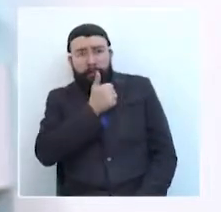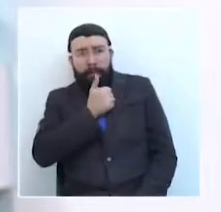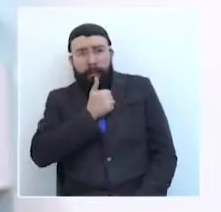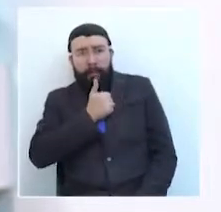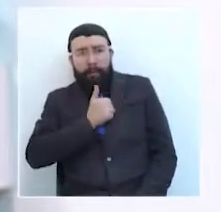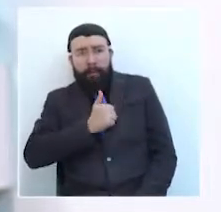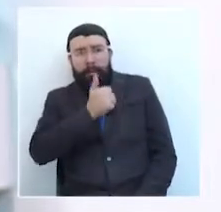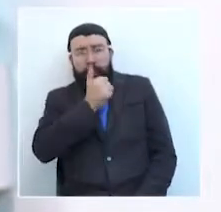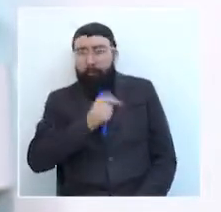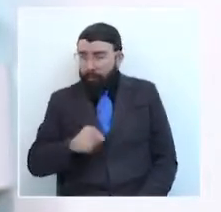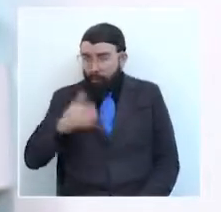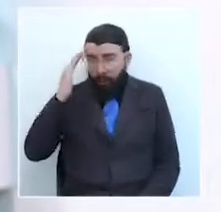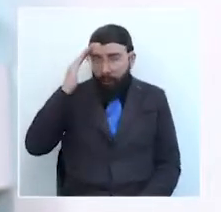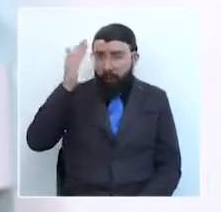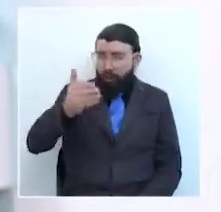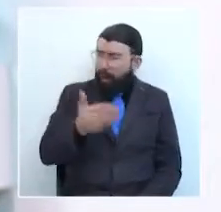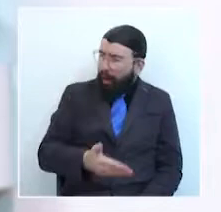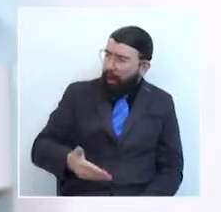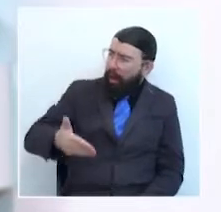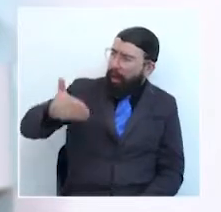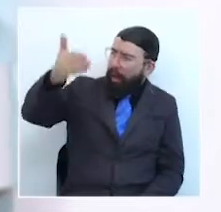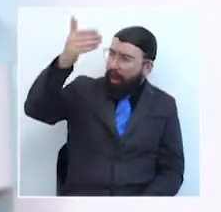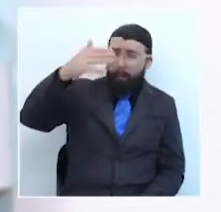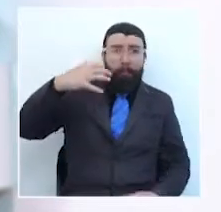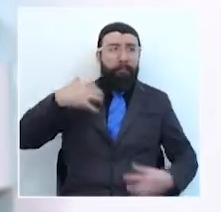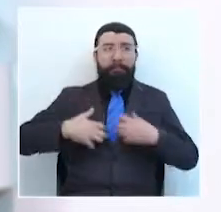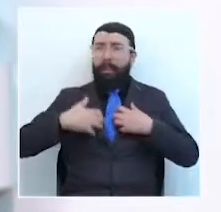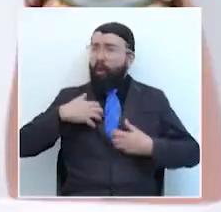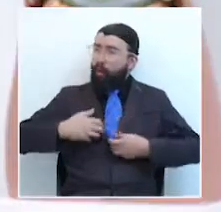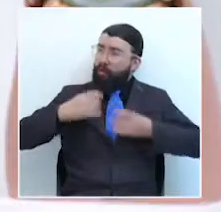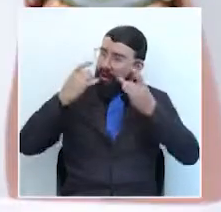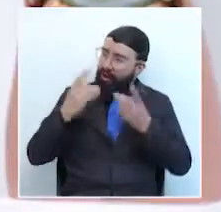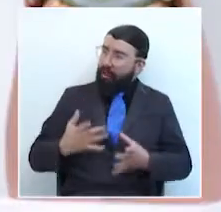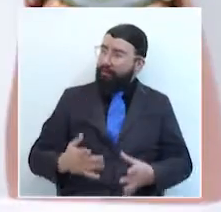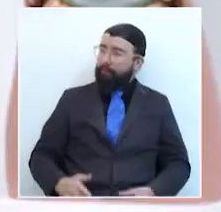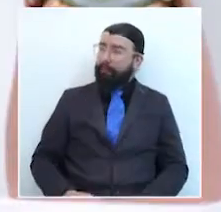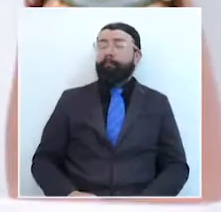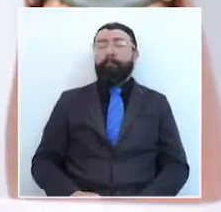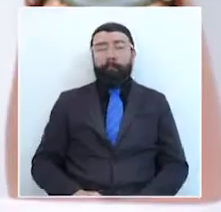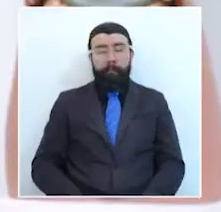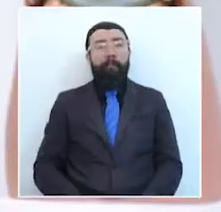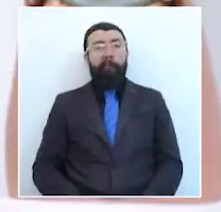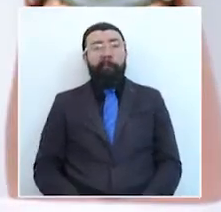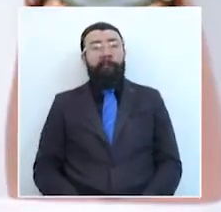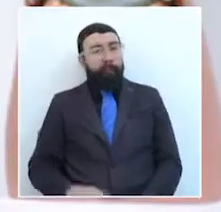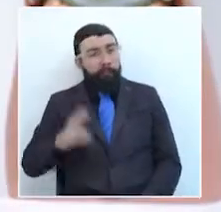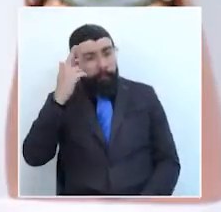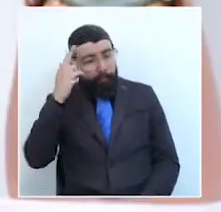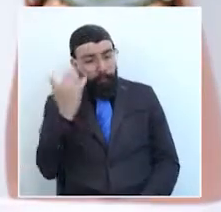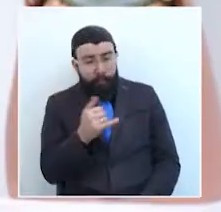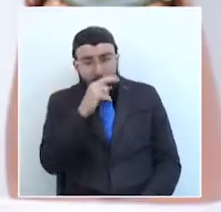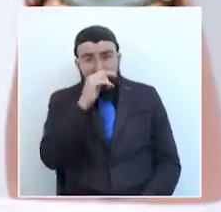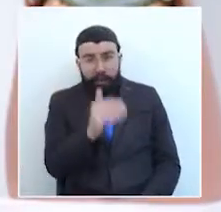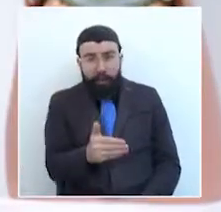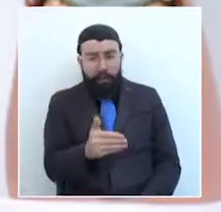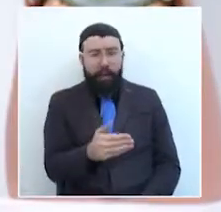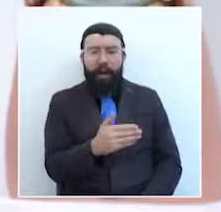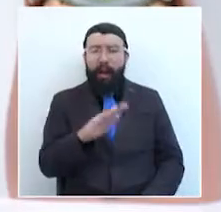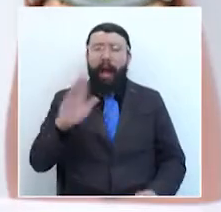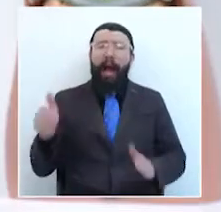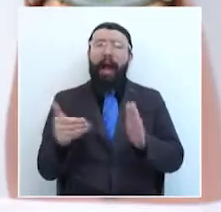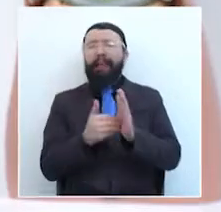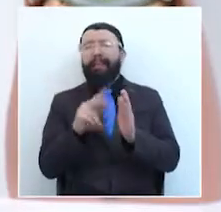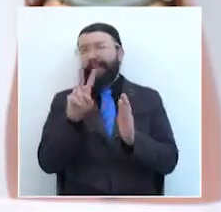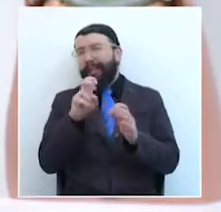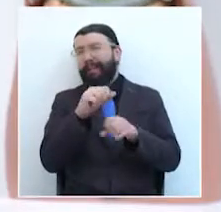de adultos en unas obvias enormes si es que desde la desde chiquitos y se hasta los siete años que es